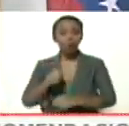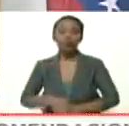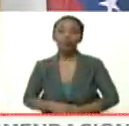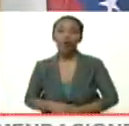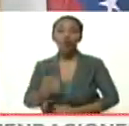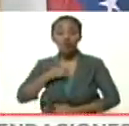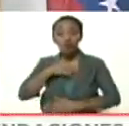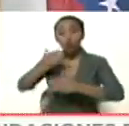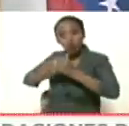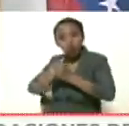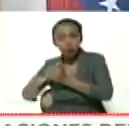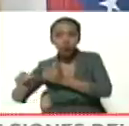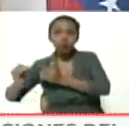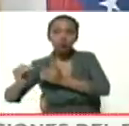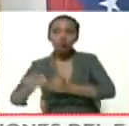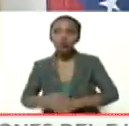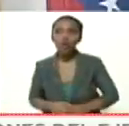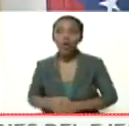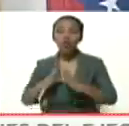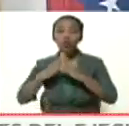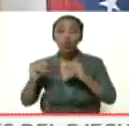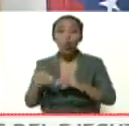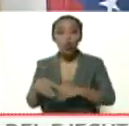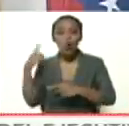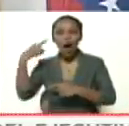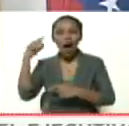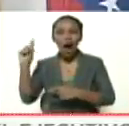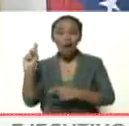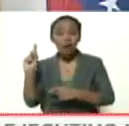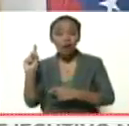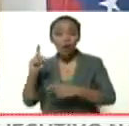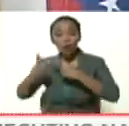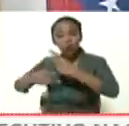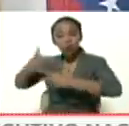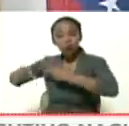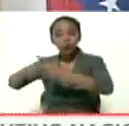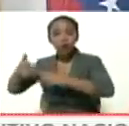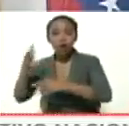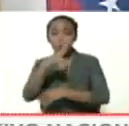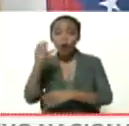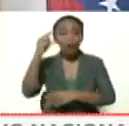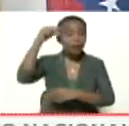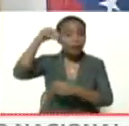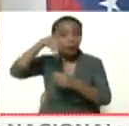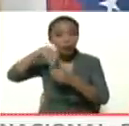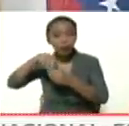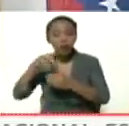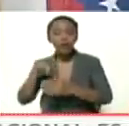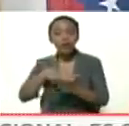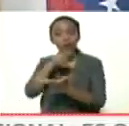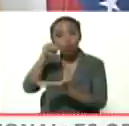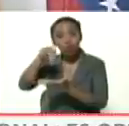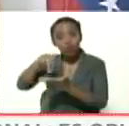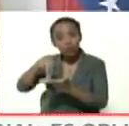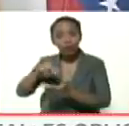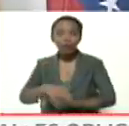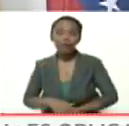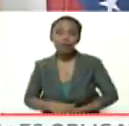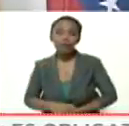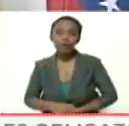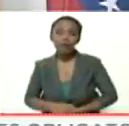hemos ido avanzando en todo lo que es los procesos de la cuarentena nacional, la